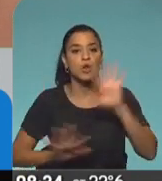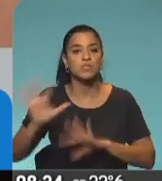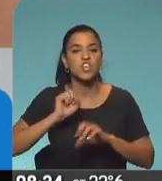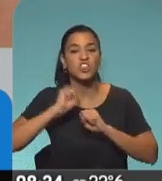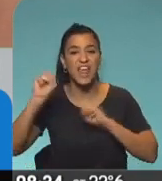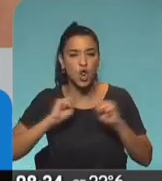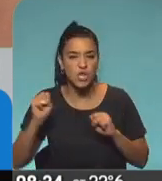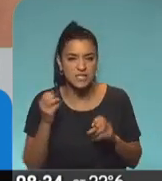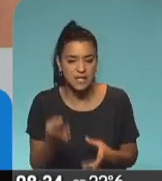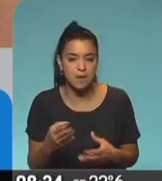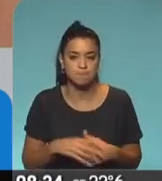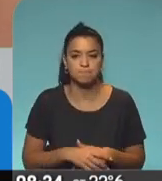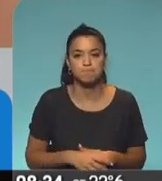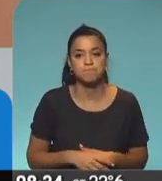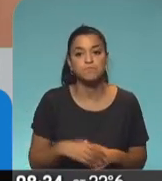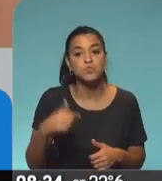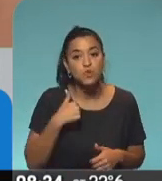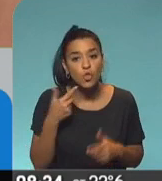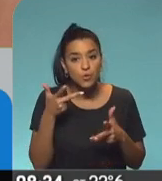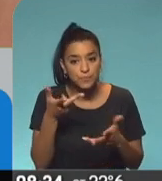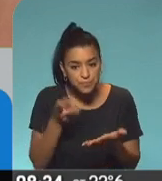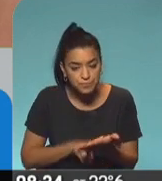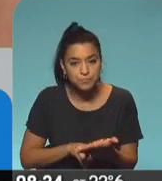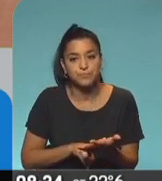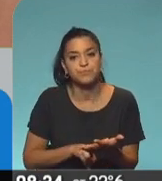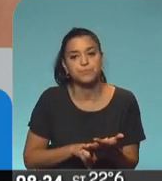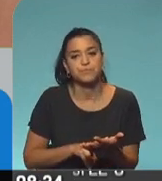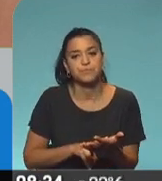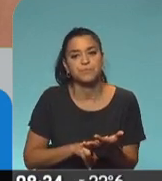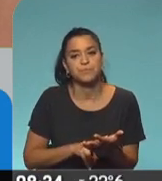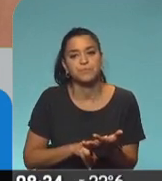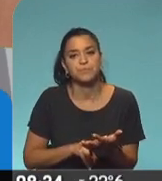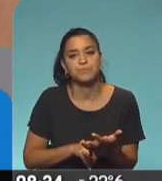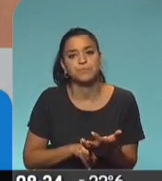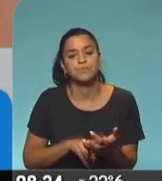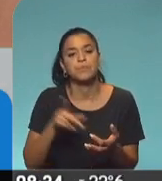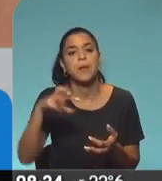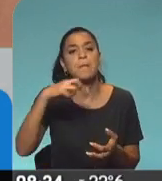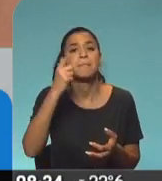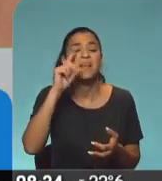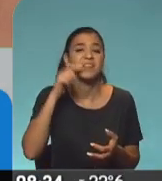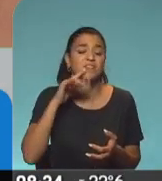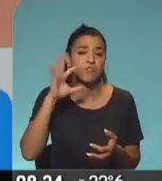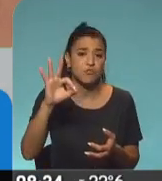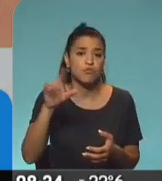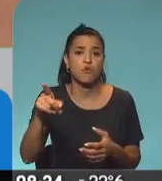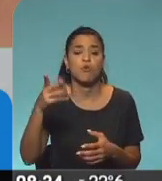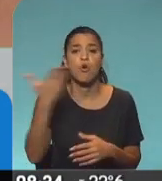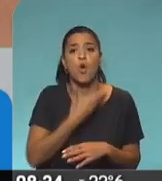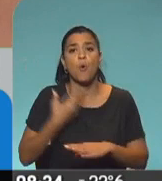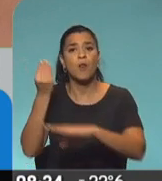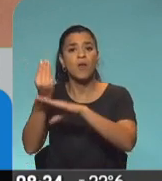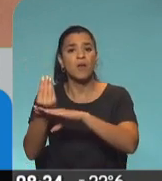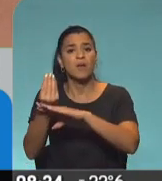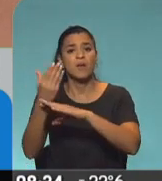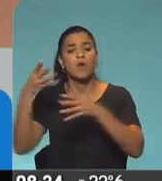terrorista. Yo ratifico que los palestinos están siendo gobernados por Hamas, que es